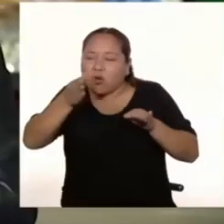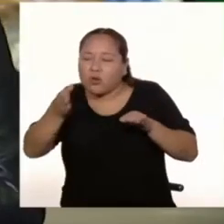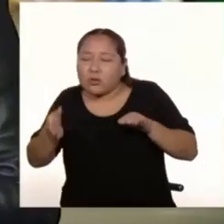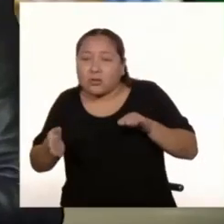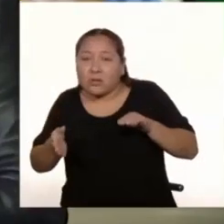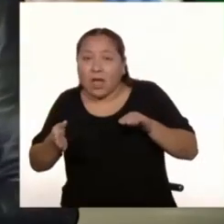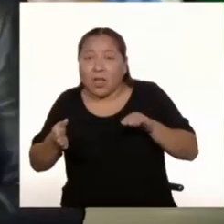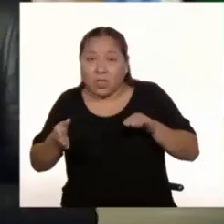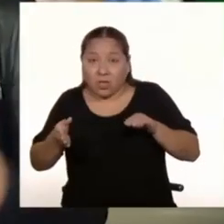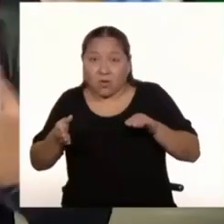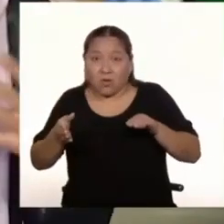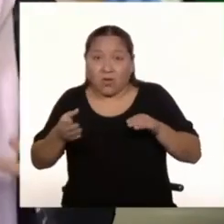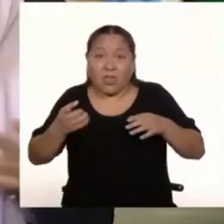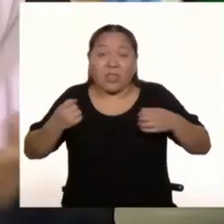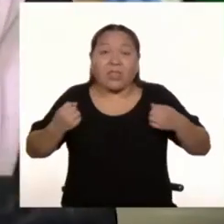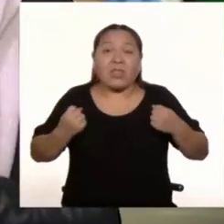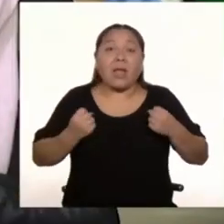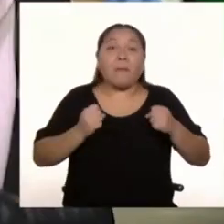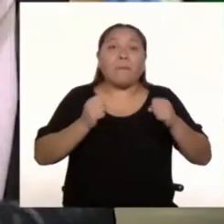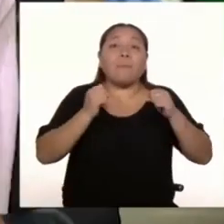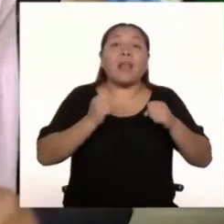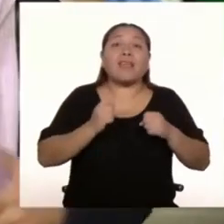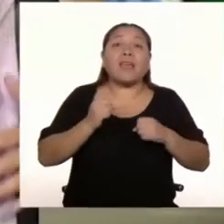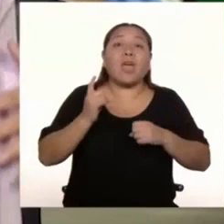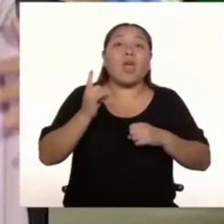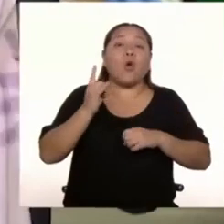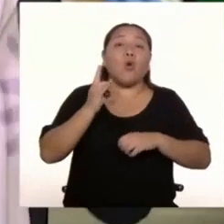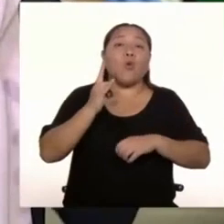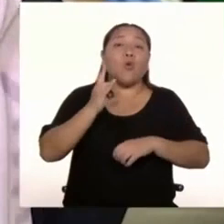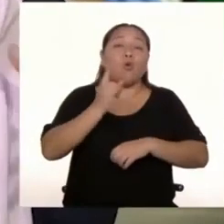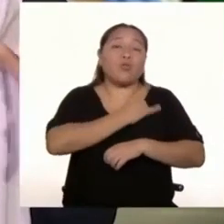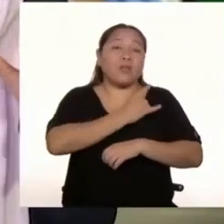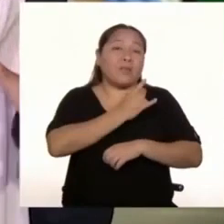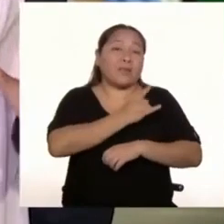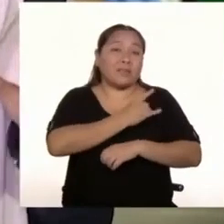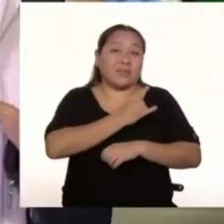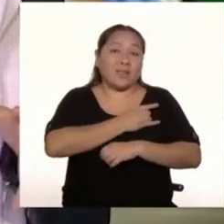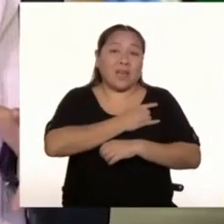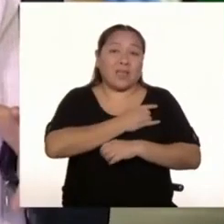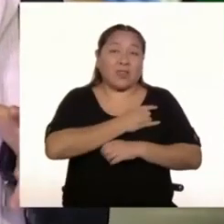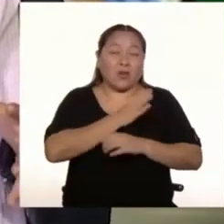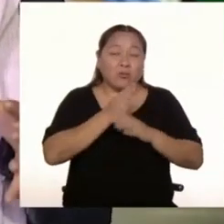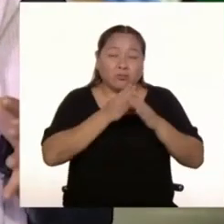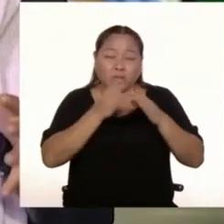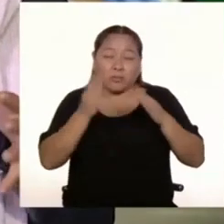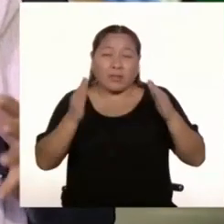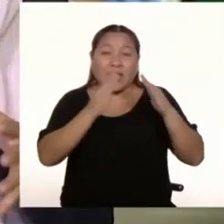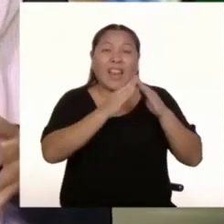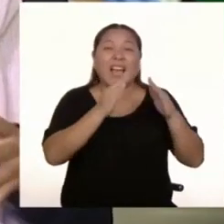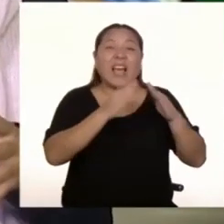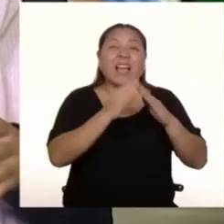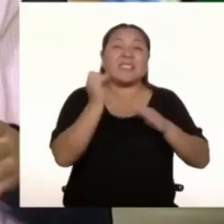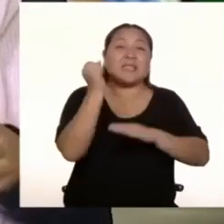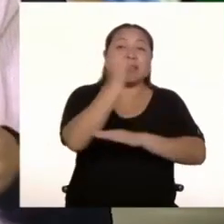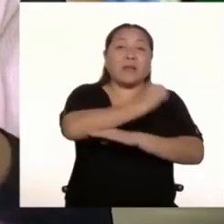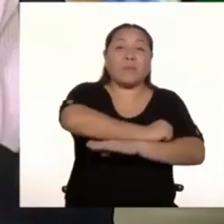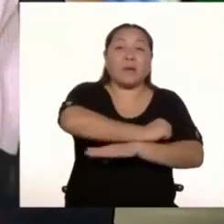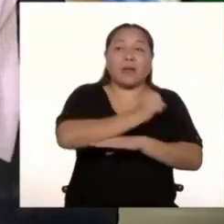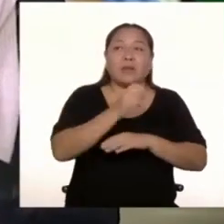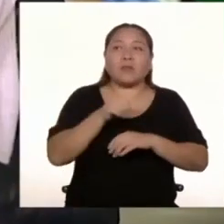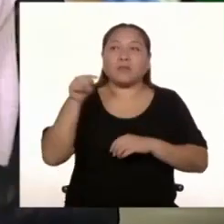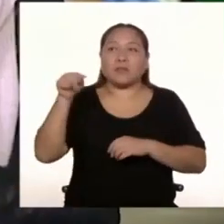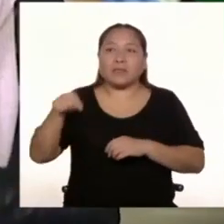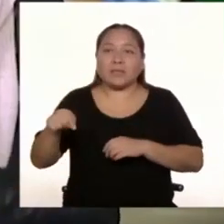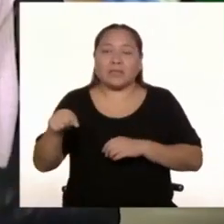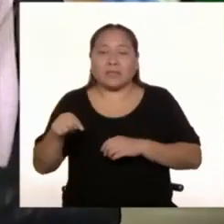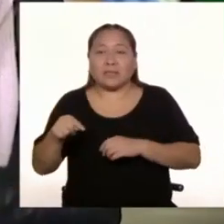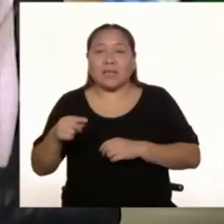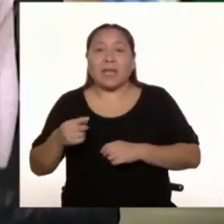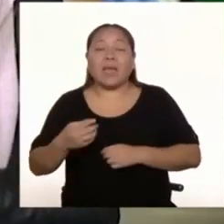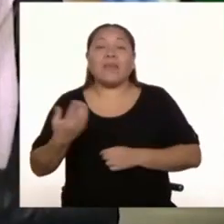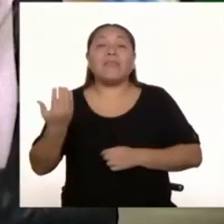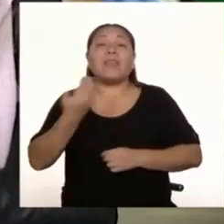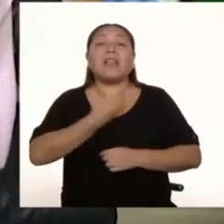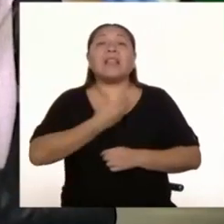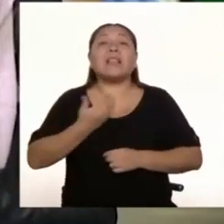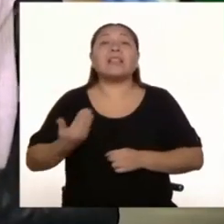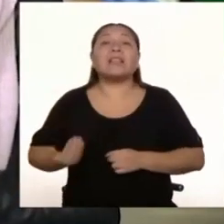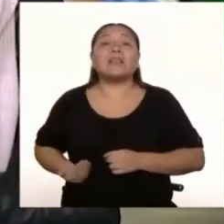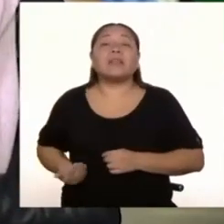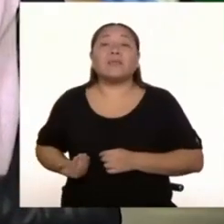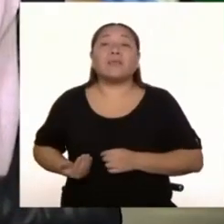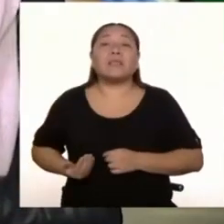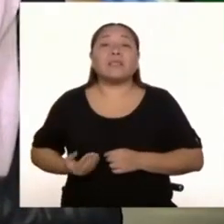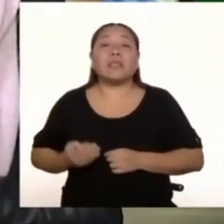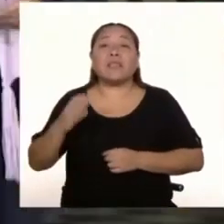Este lugar, durante el gobierno de Leguía, durante el oncenio de Leguía, se convirtió en el panteón de